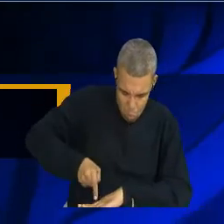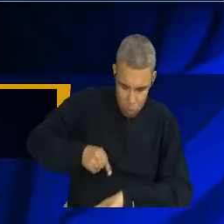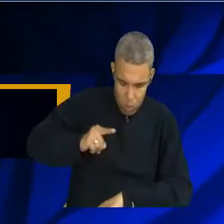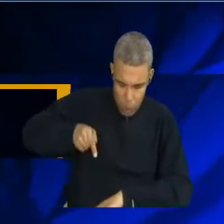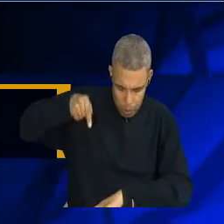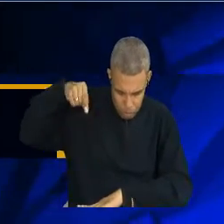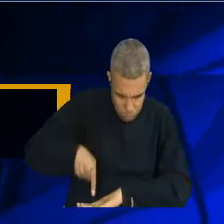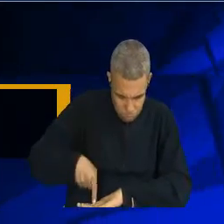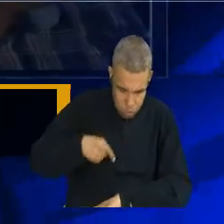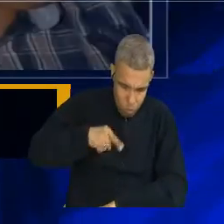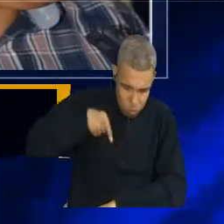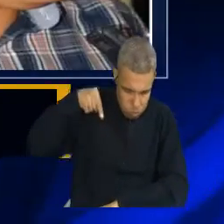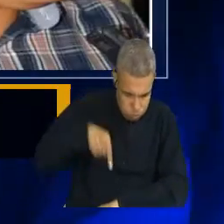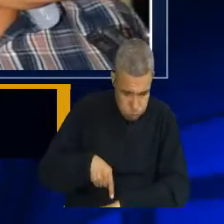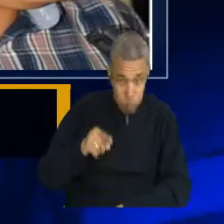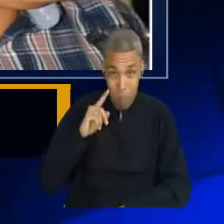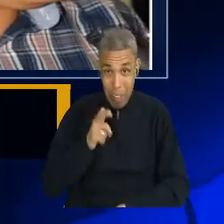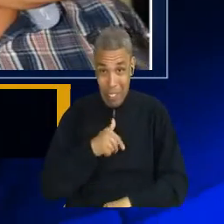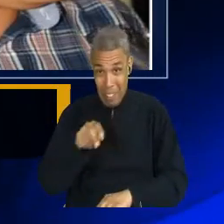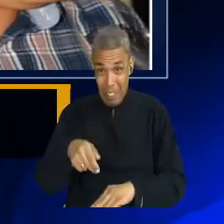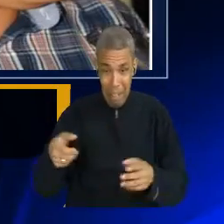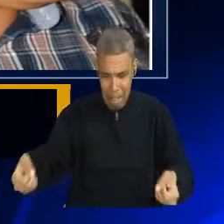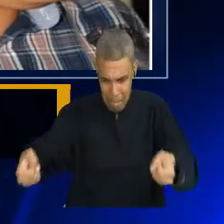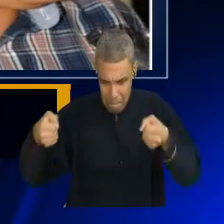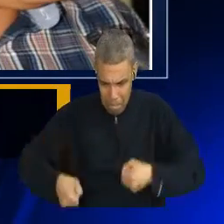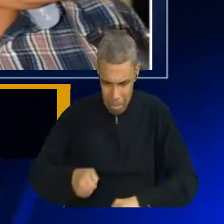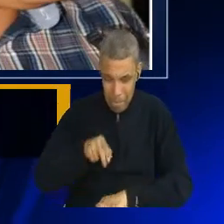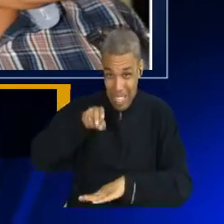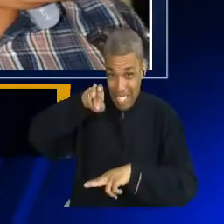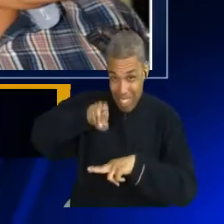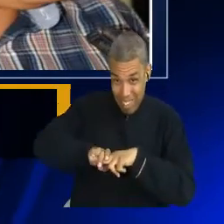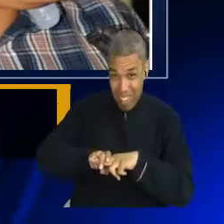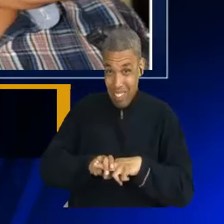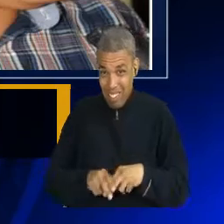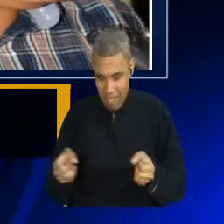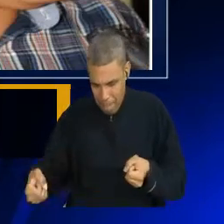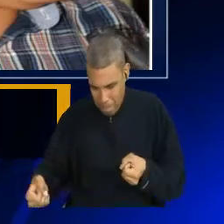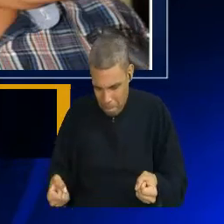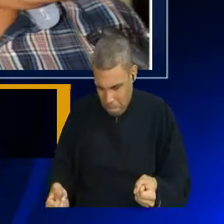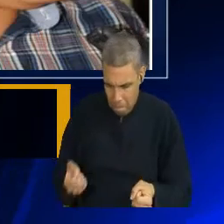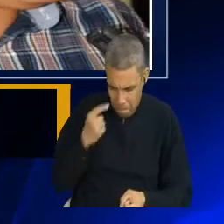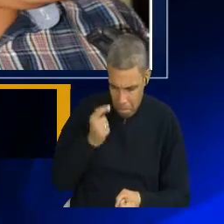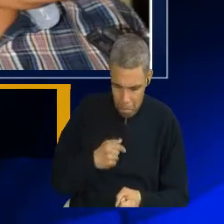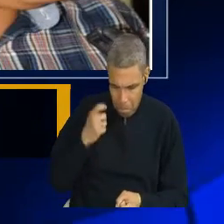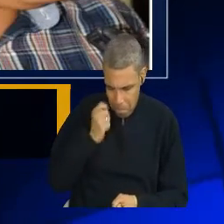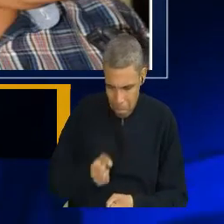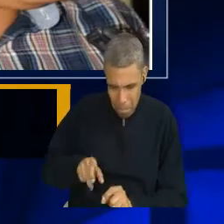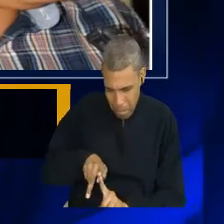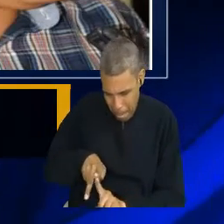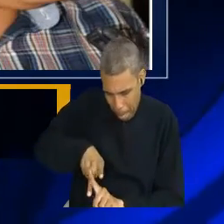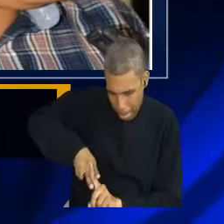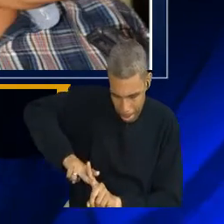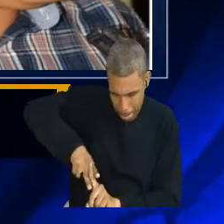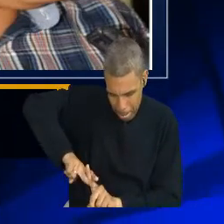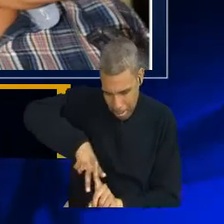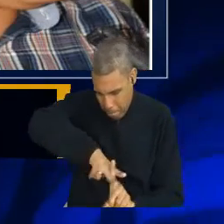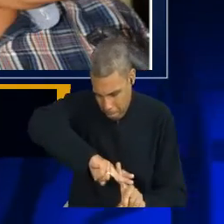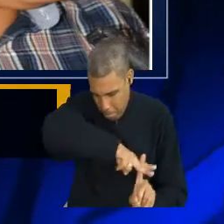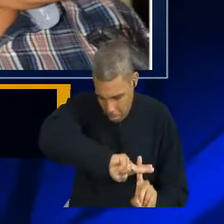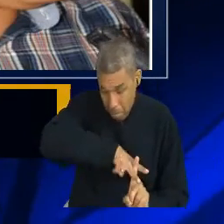También pues tenemos que ver con la programación que tienen en la utilización del estadio, ya con Inverva nos estamos adecuando a